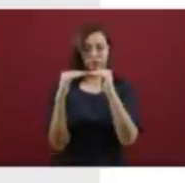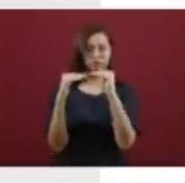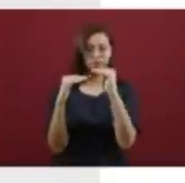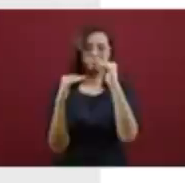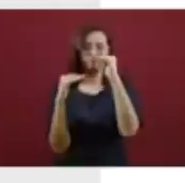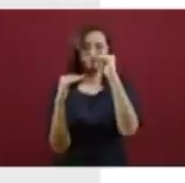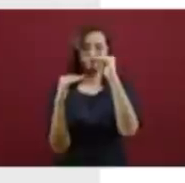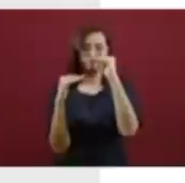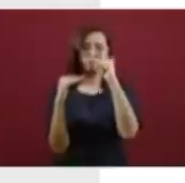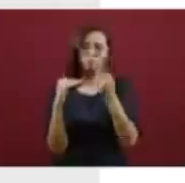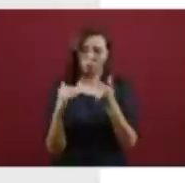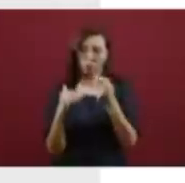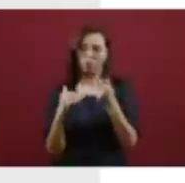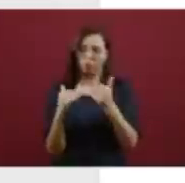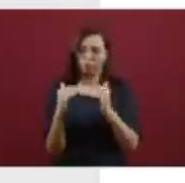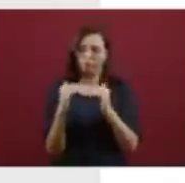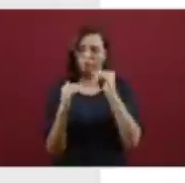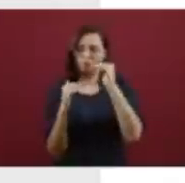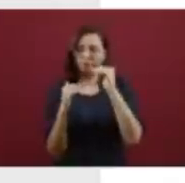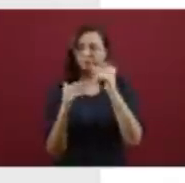para el público. Entonces,